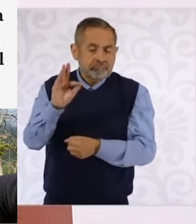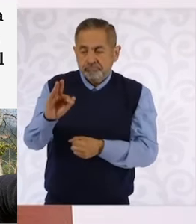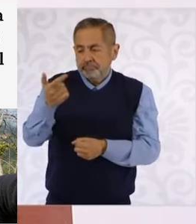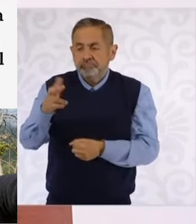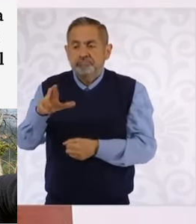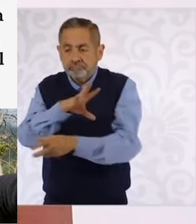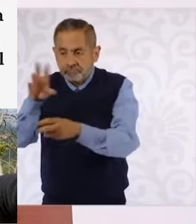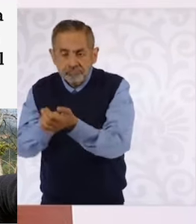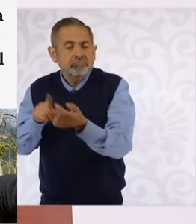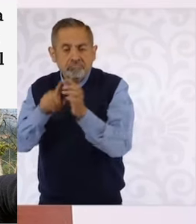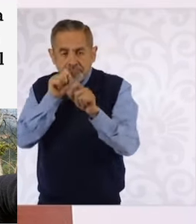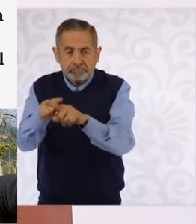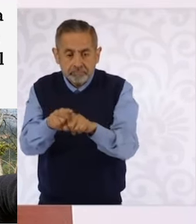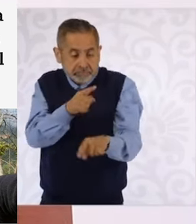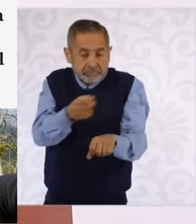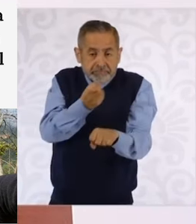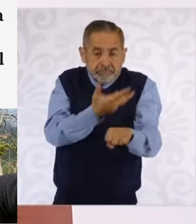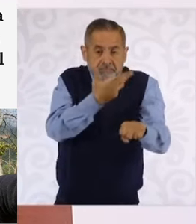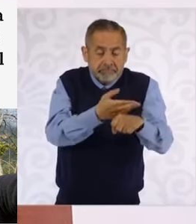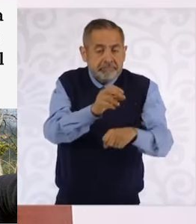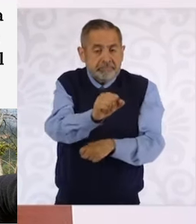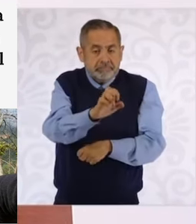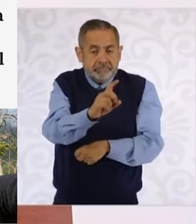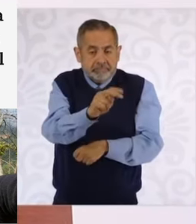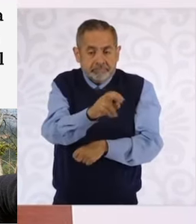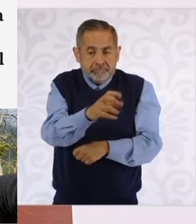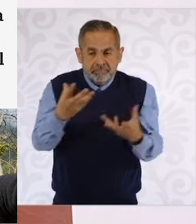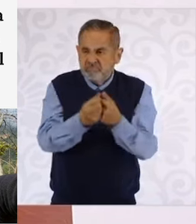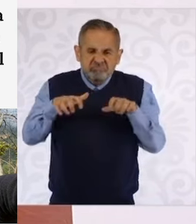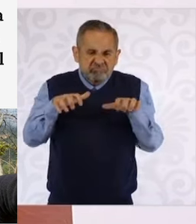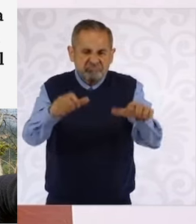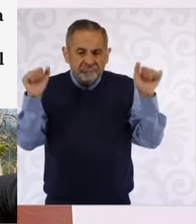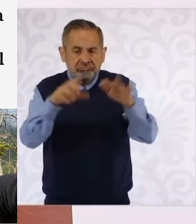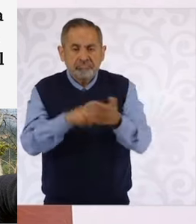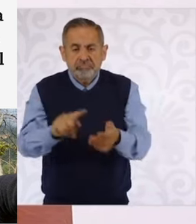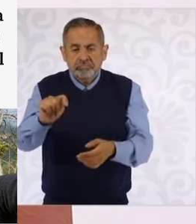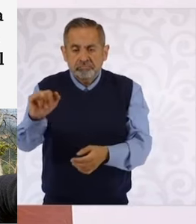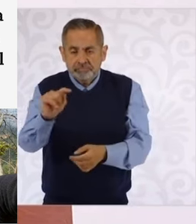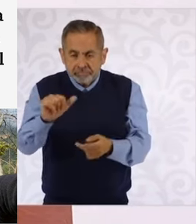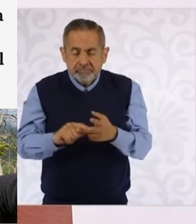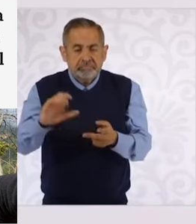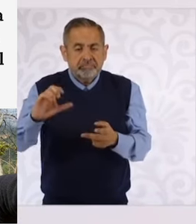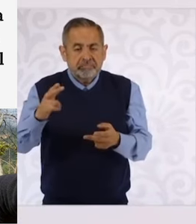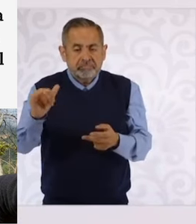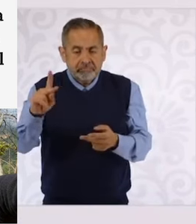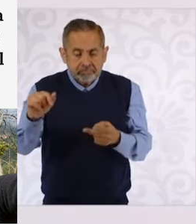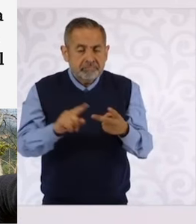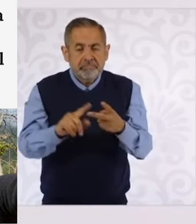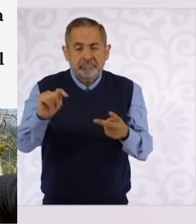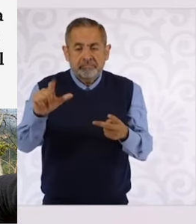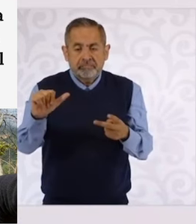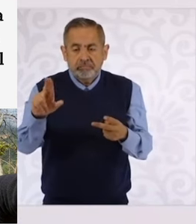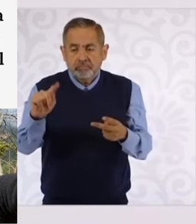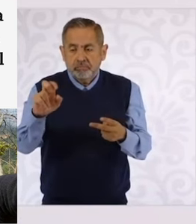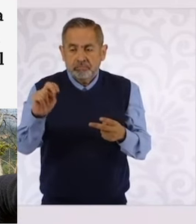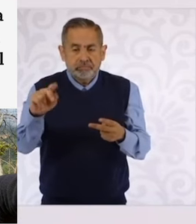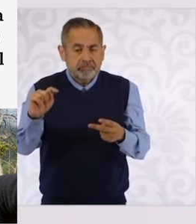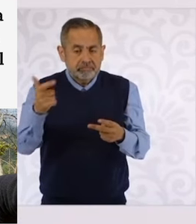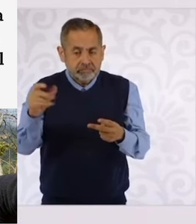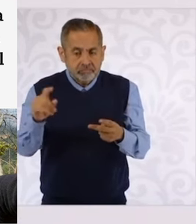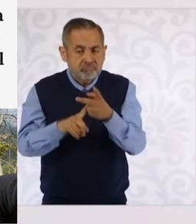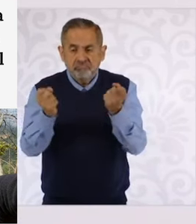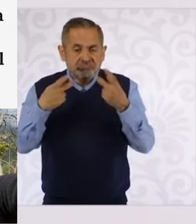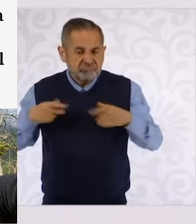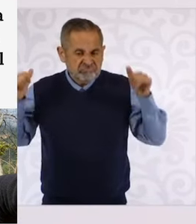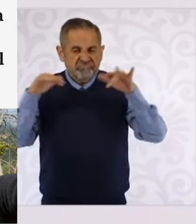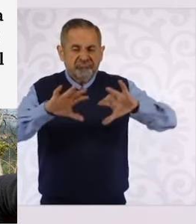república está ayudando ahí secretaría de la defensa nacional hizo un despliegue muy importante en tixla en chilapa en tod en Quechultenango hay una presencia muy muy importante y